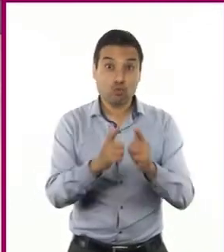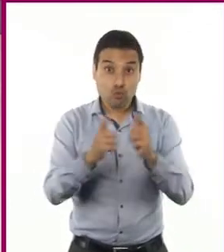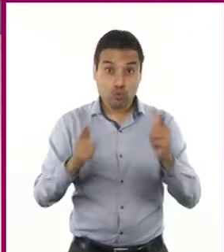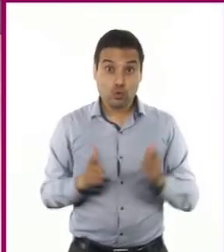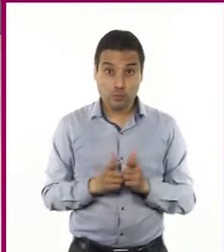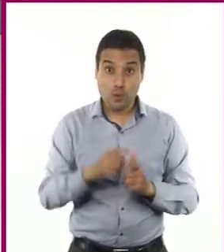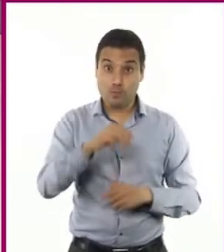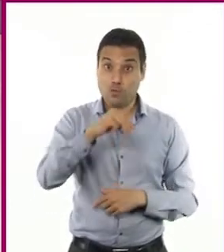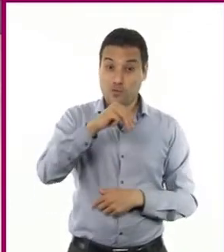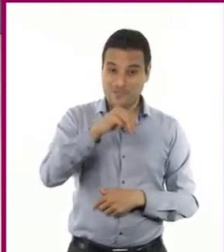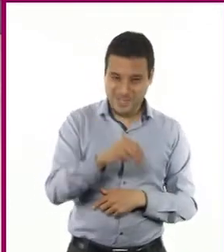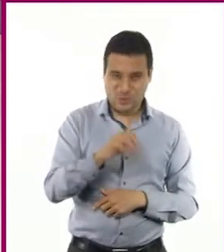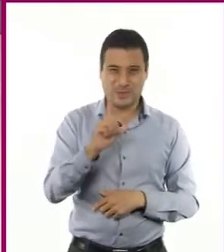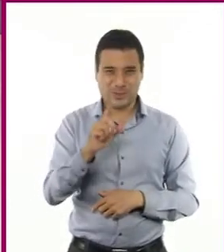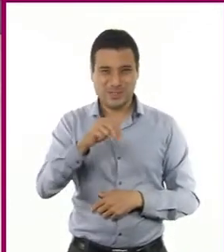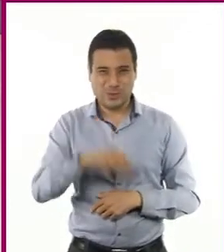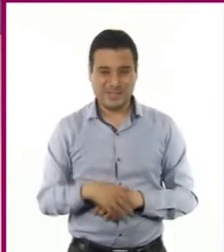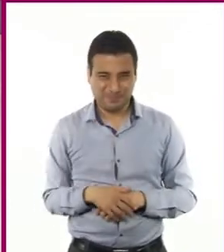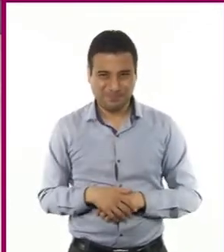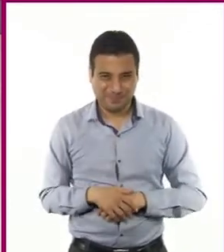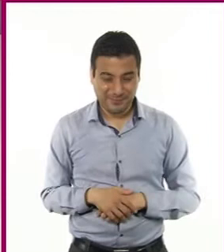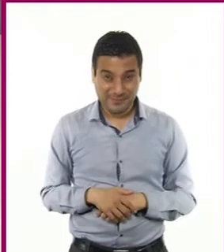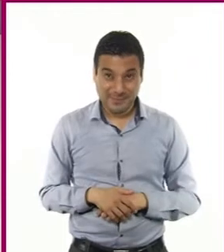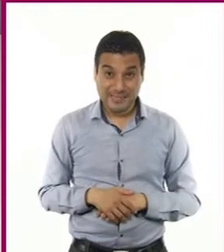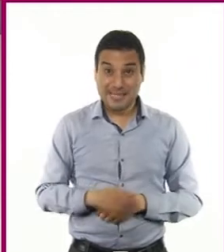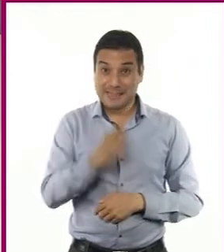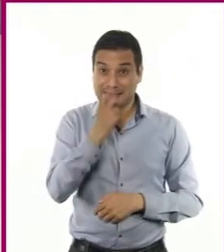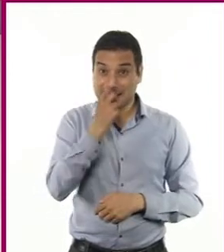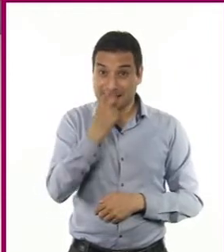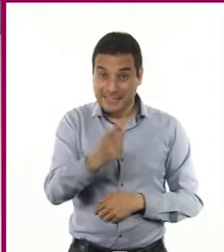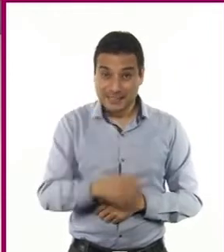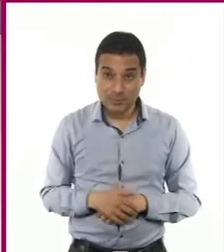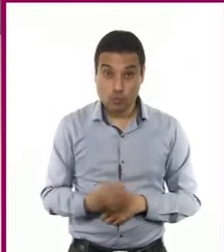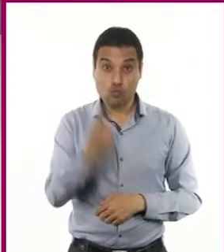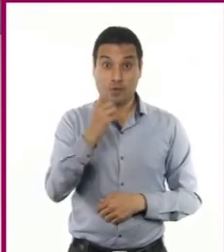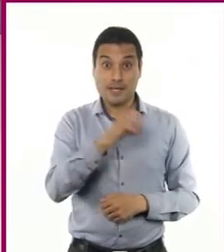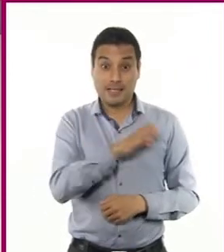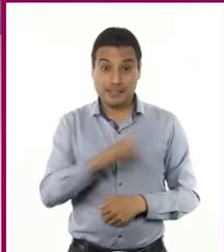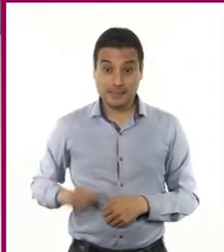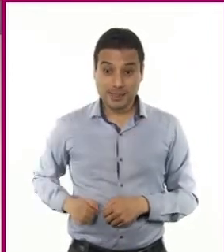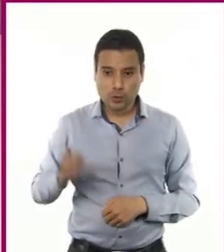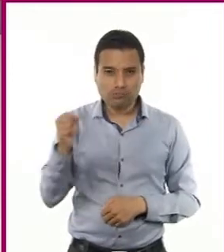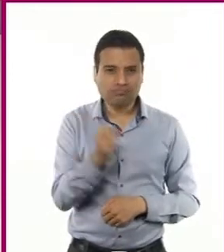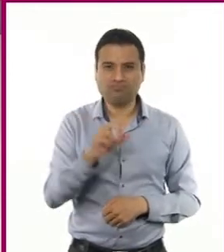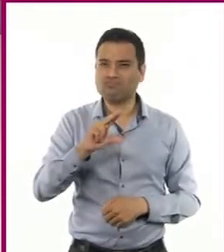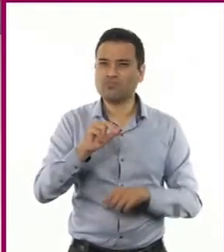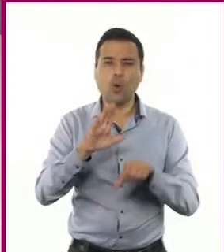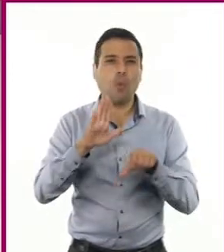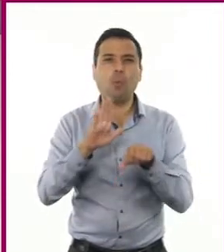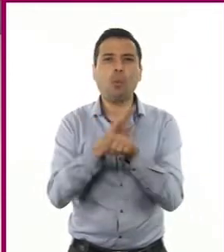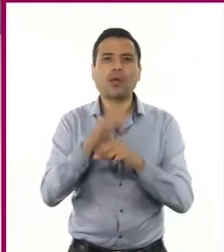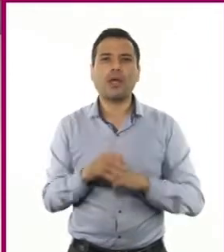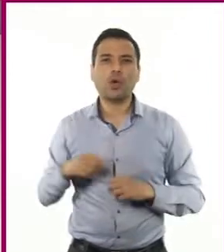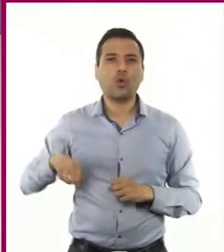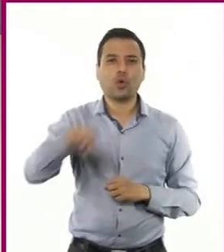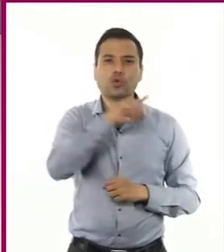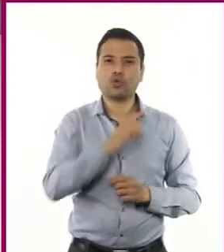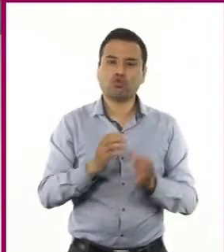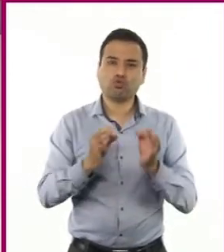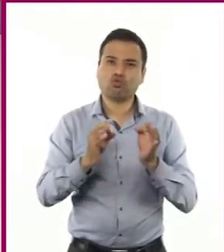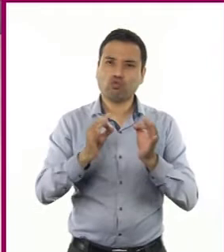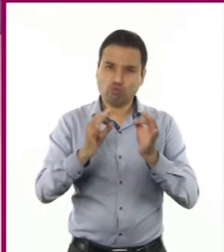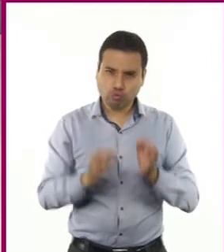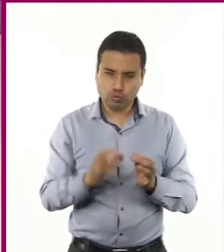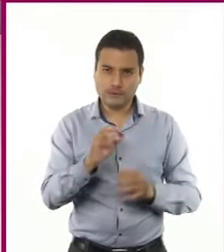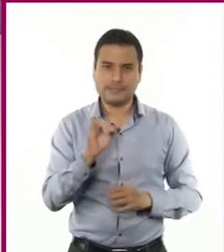Nacional, impulsado por Cárdenas, decidió que no lanzaría ningún candidato, argumentando su carácter civil y la falta de condiciones